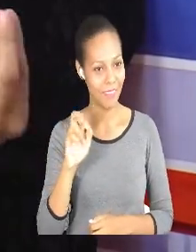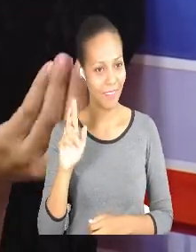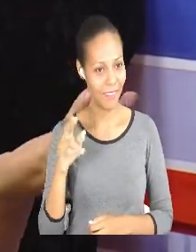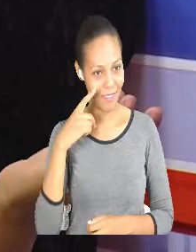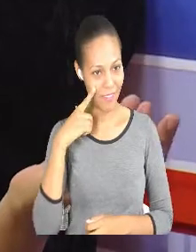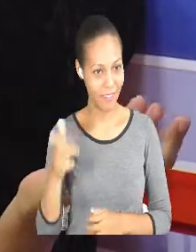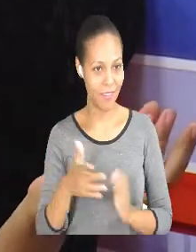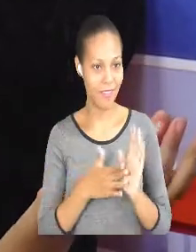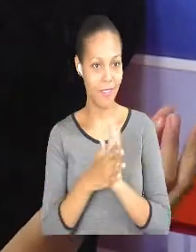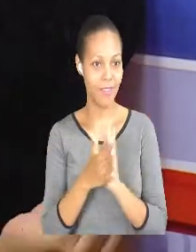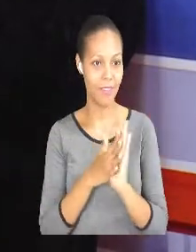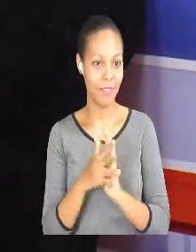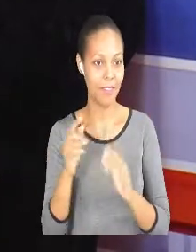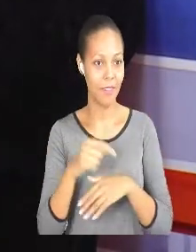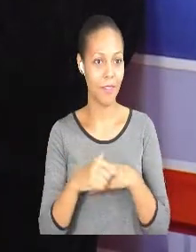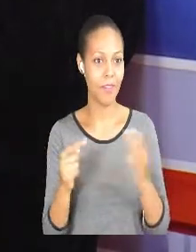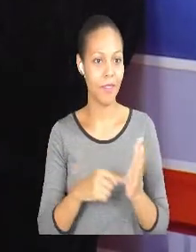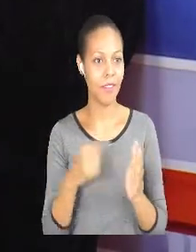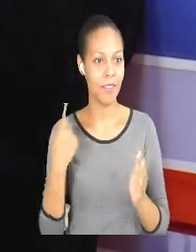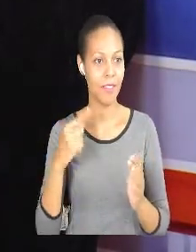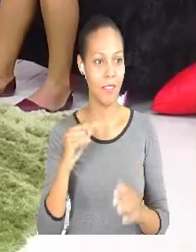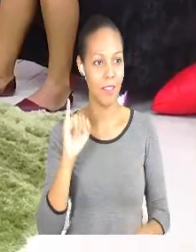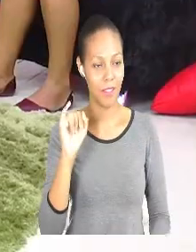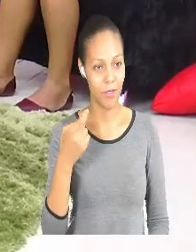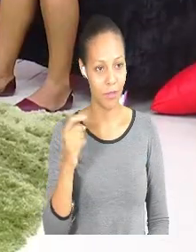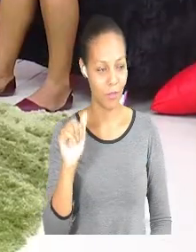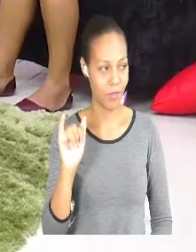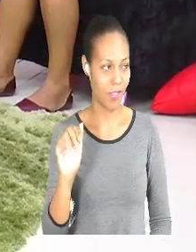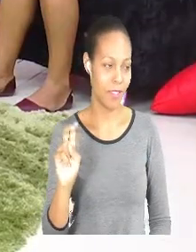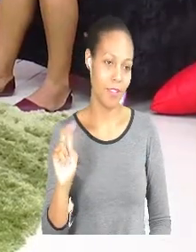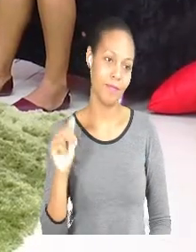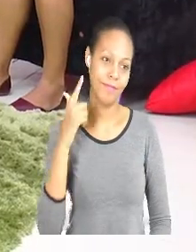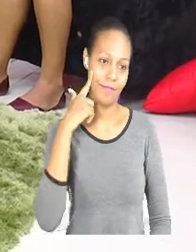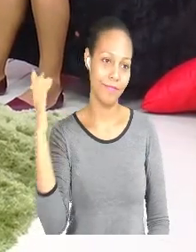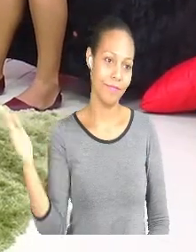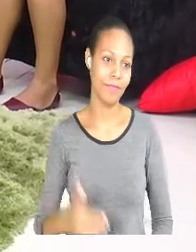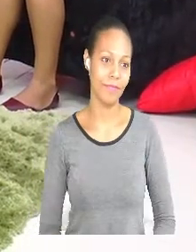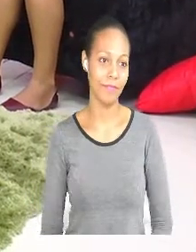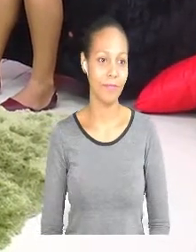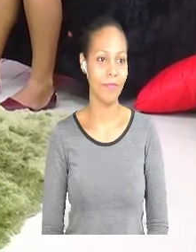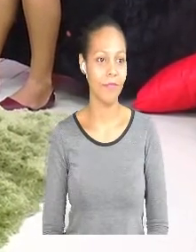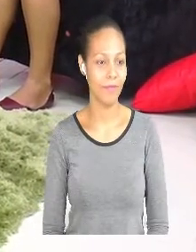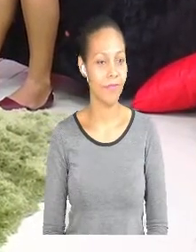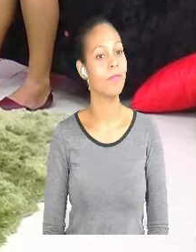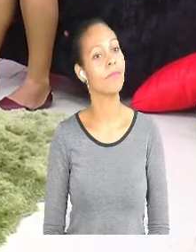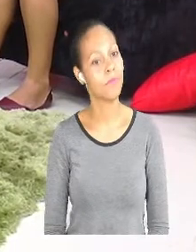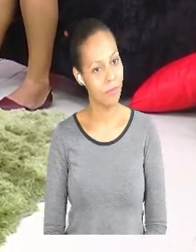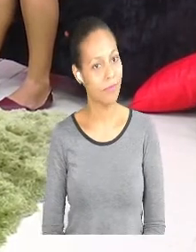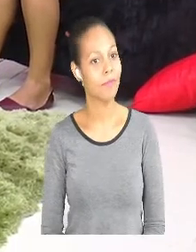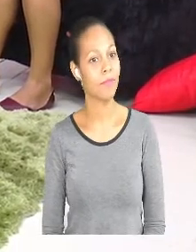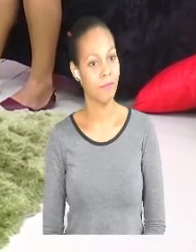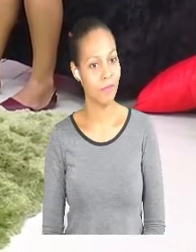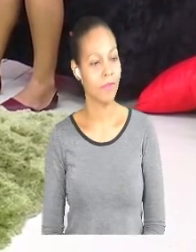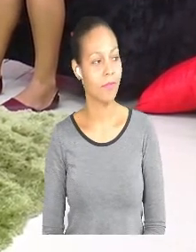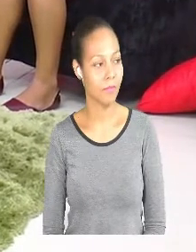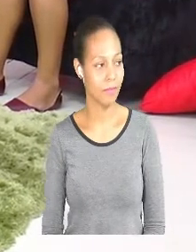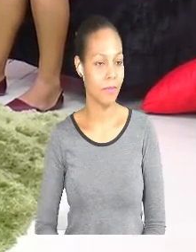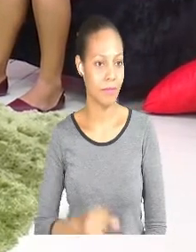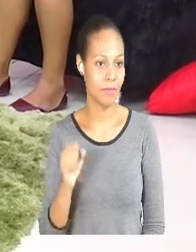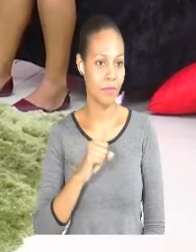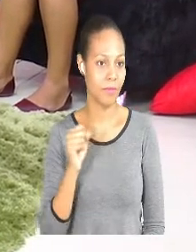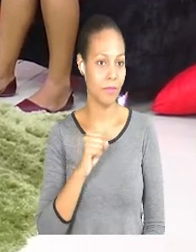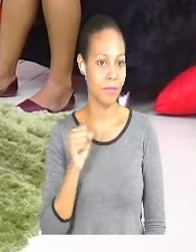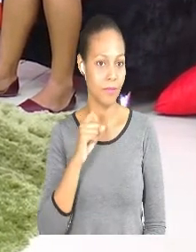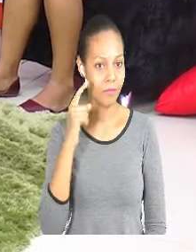y les van a seguir contando acerca de la Iguana Casa Cultural. Bueno, y sí, nosotros continuamos aquí en nuestro set con Mars, quien nos va a dar la dirección porque